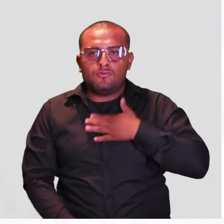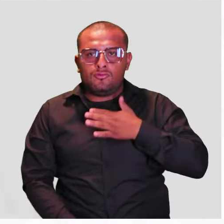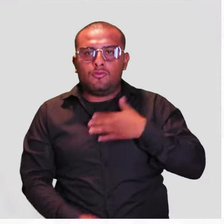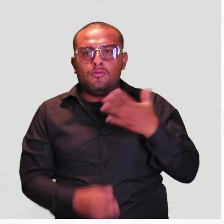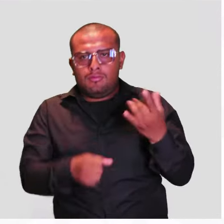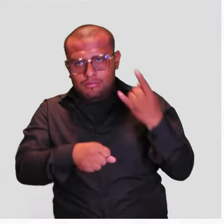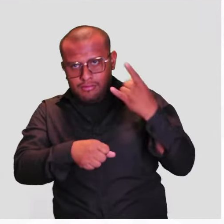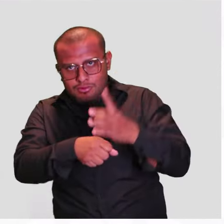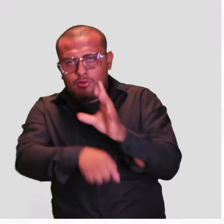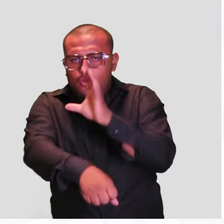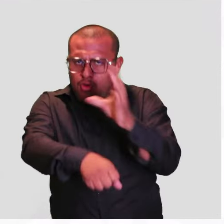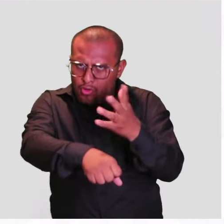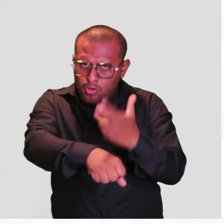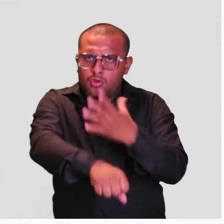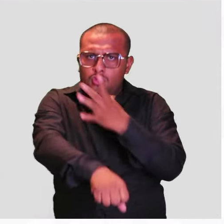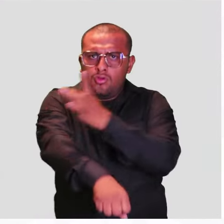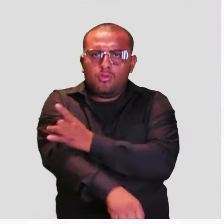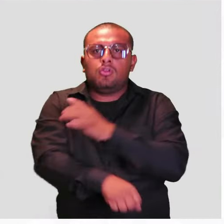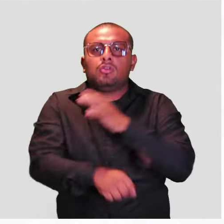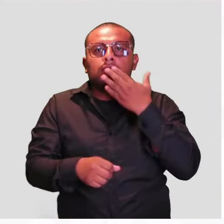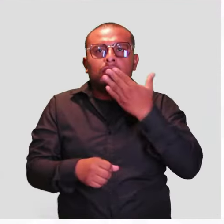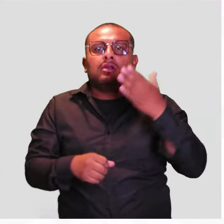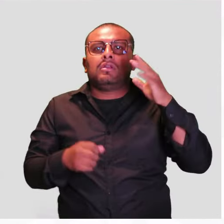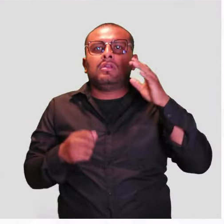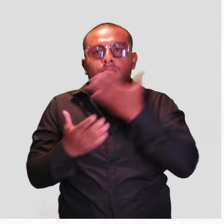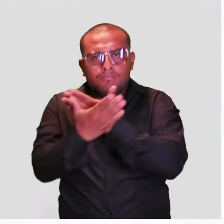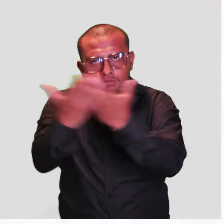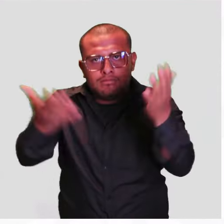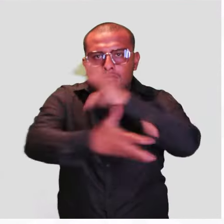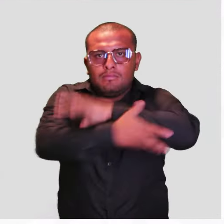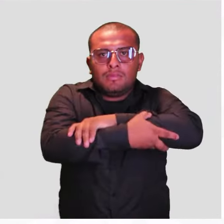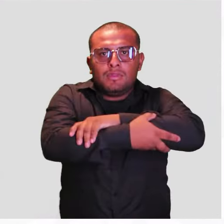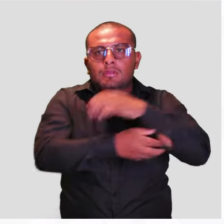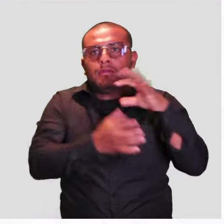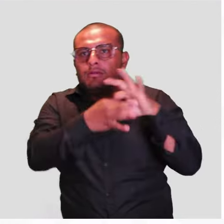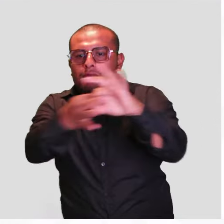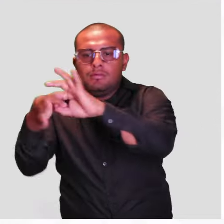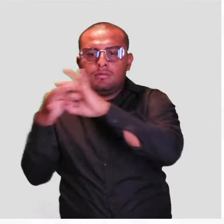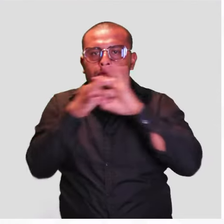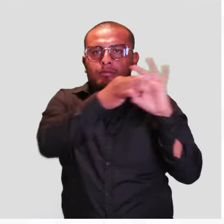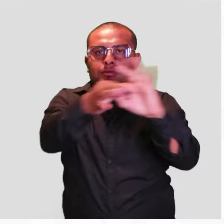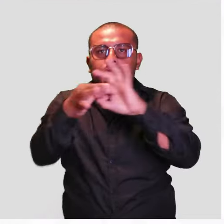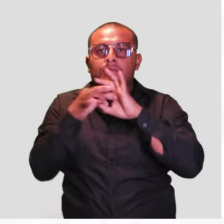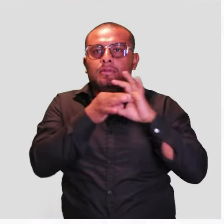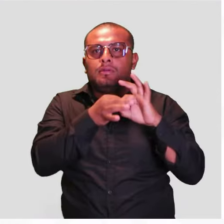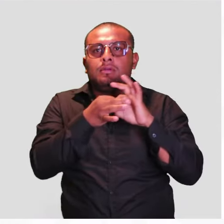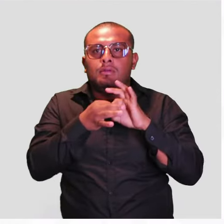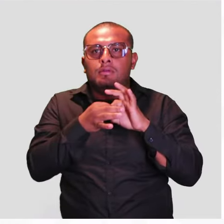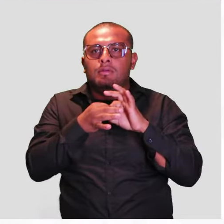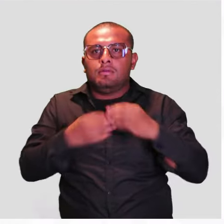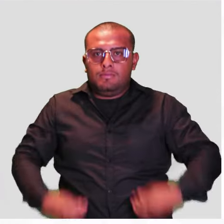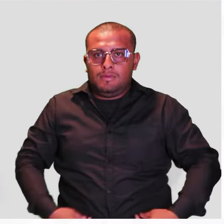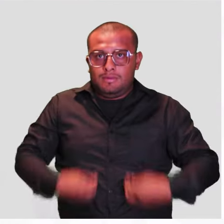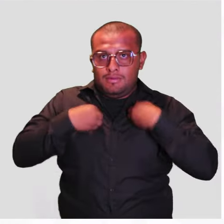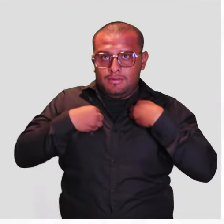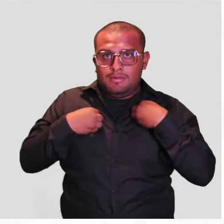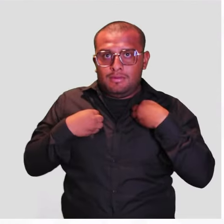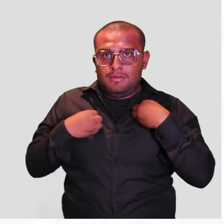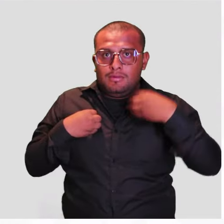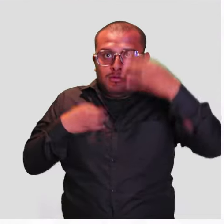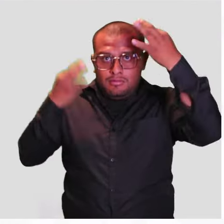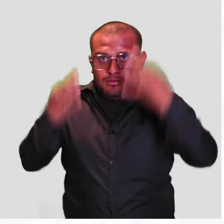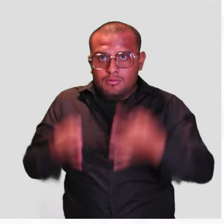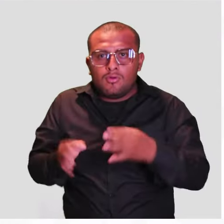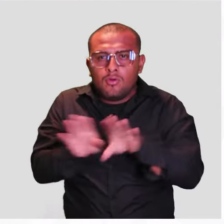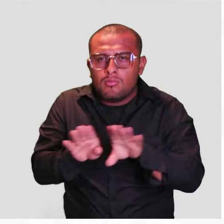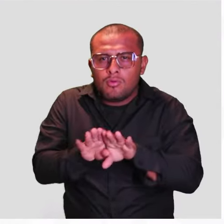De tal manera que seré un aliado de las mujeres. Crearemos las condiciones necesarias para mejorar la calidad de vida e ingreso mediante la implementación de un programa